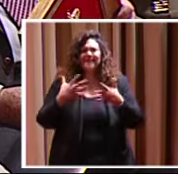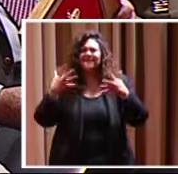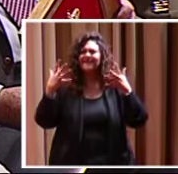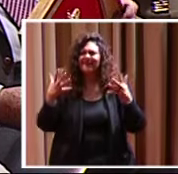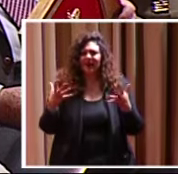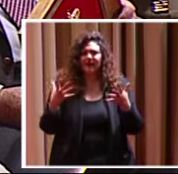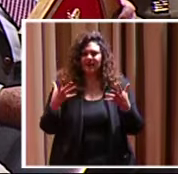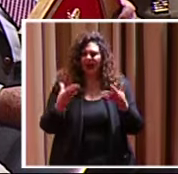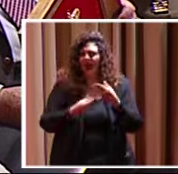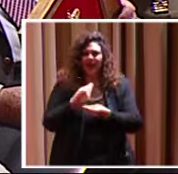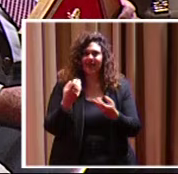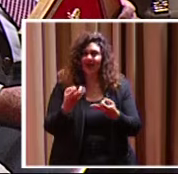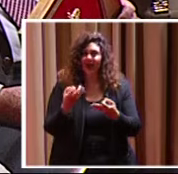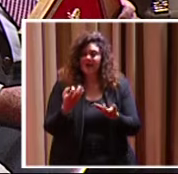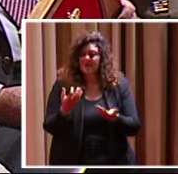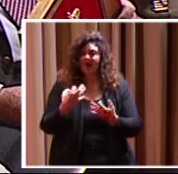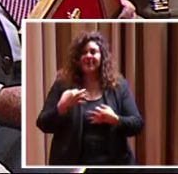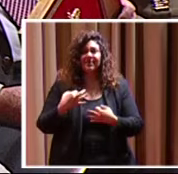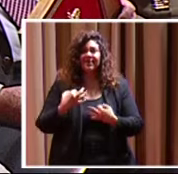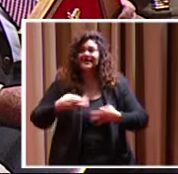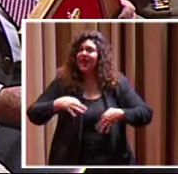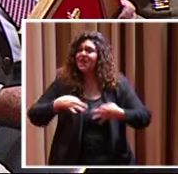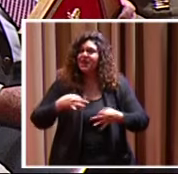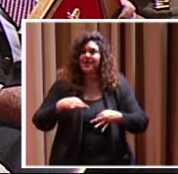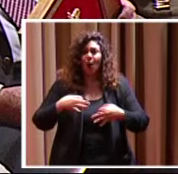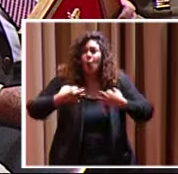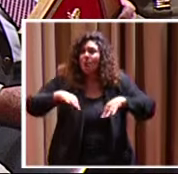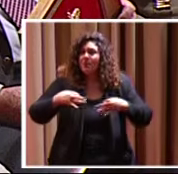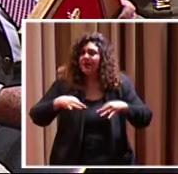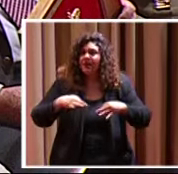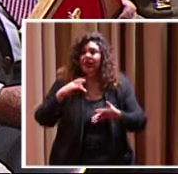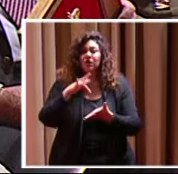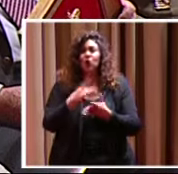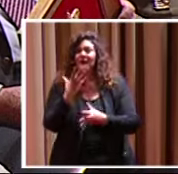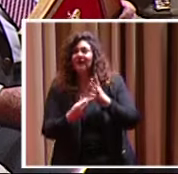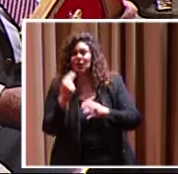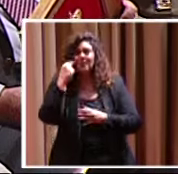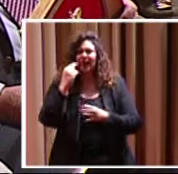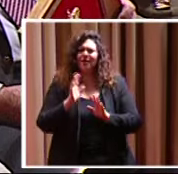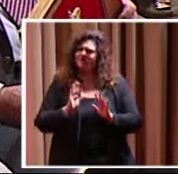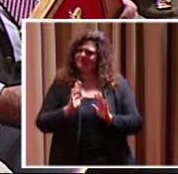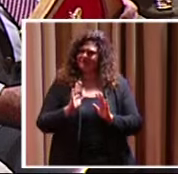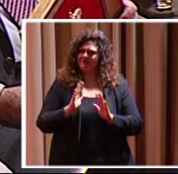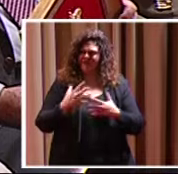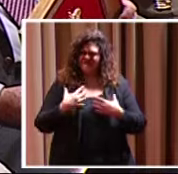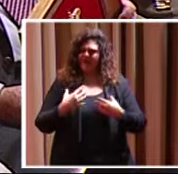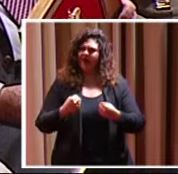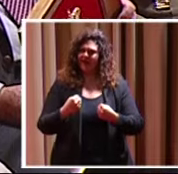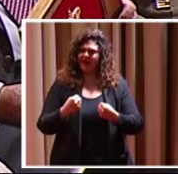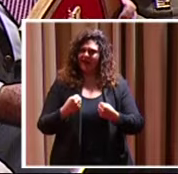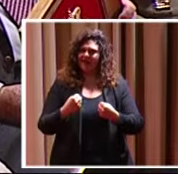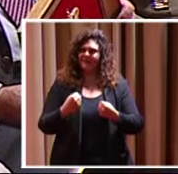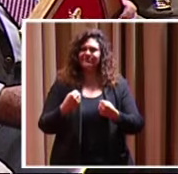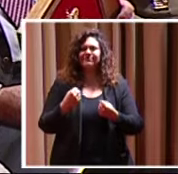de responder de una manera sencilla, de una manera humilde, sin miedo a equivocarnos. Debemos de ser valientes y poner